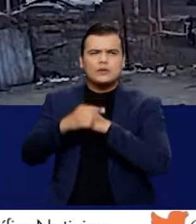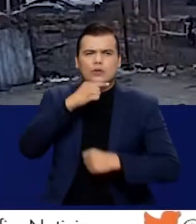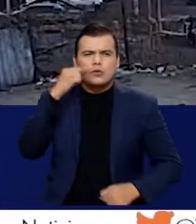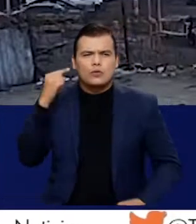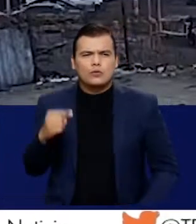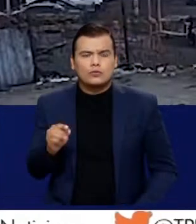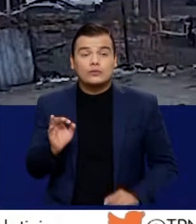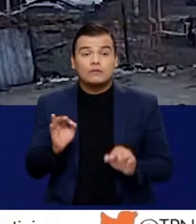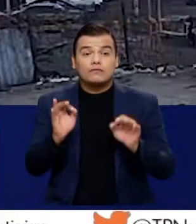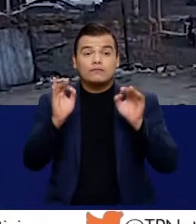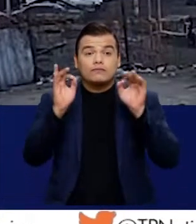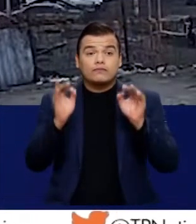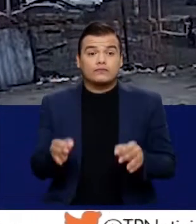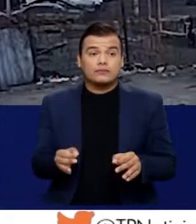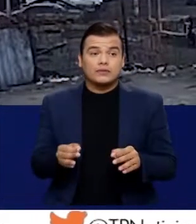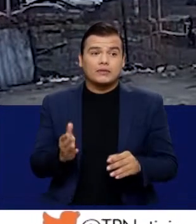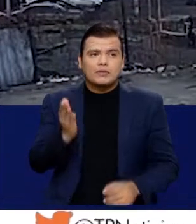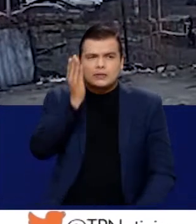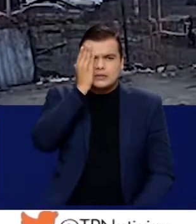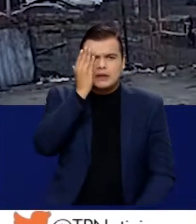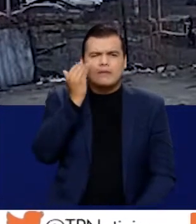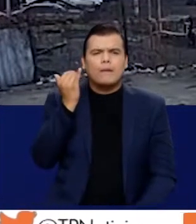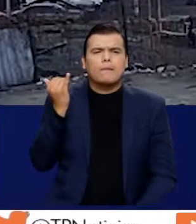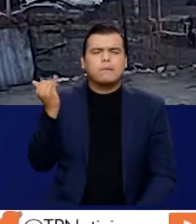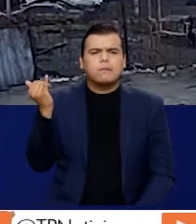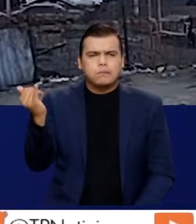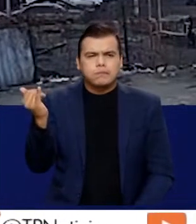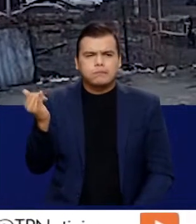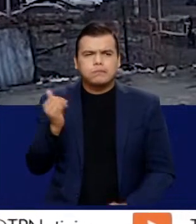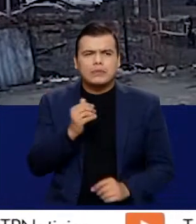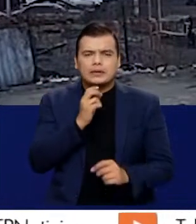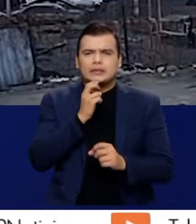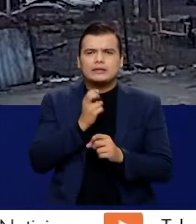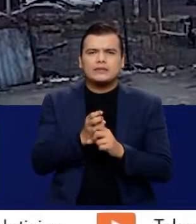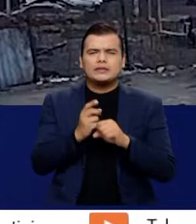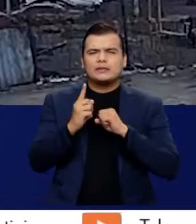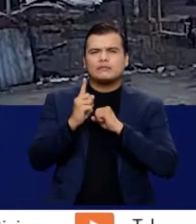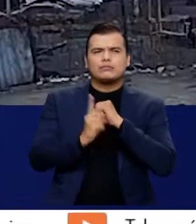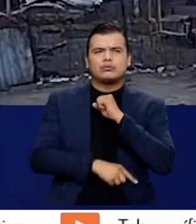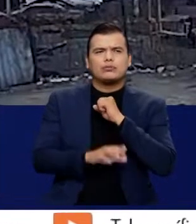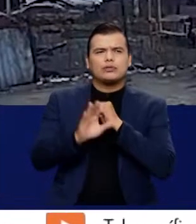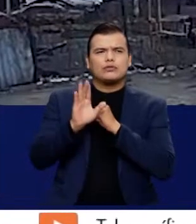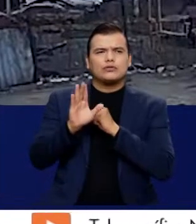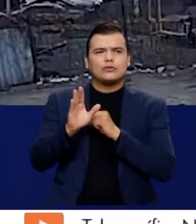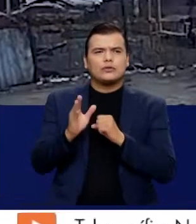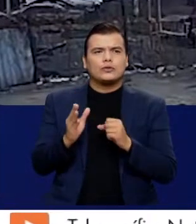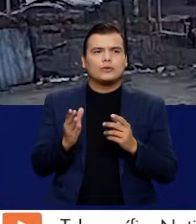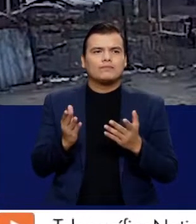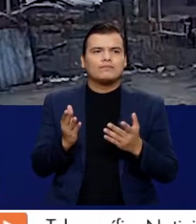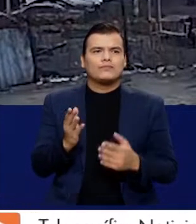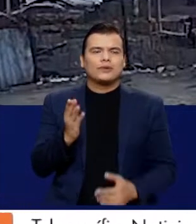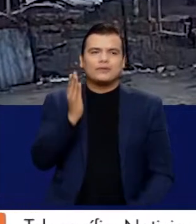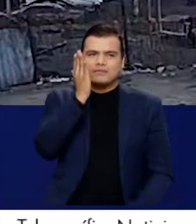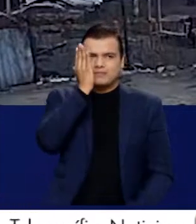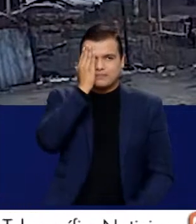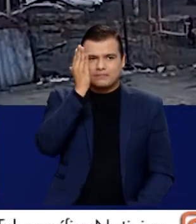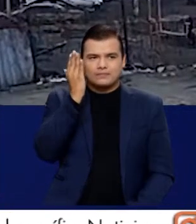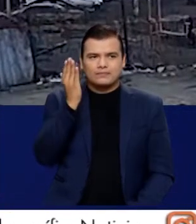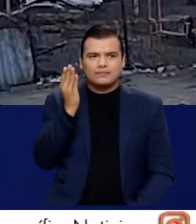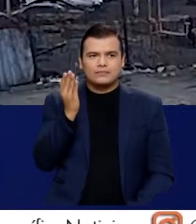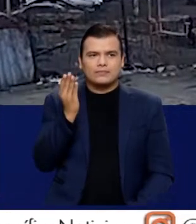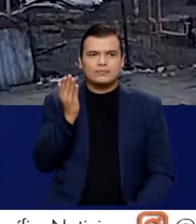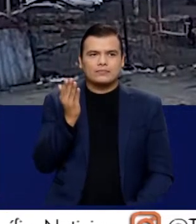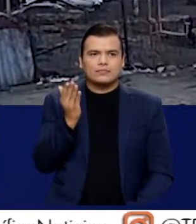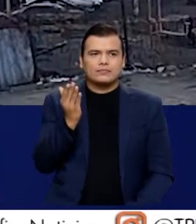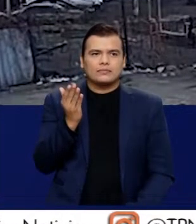porque hay tanta dificultad de usarlos porque claramente existen los vínculos lo que